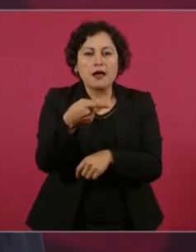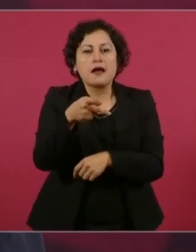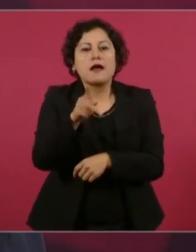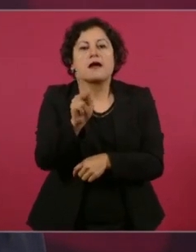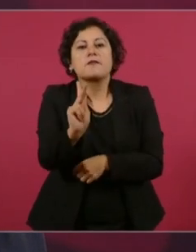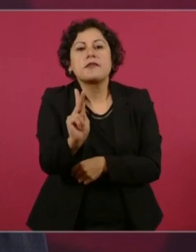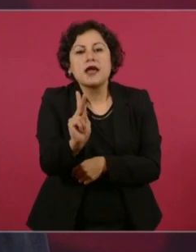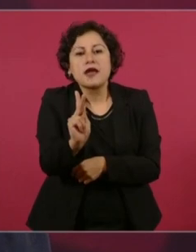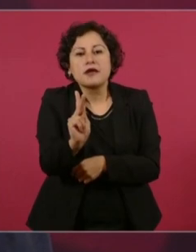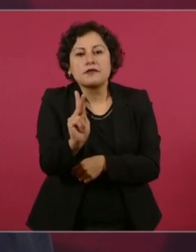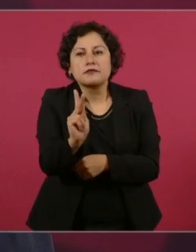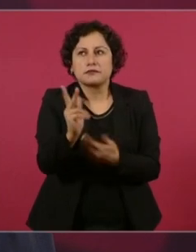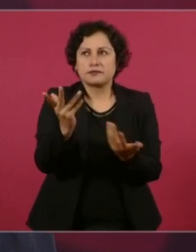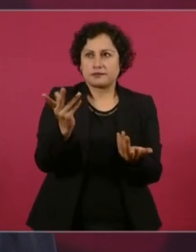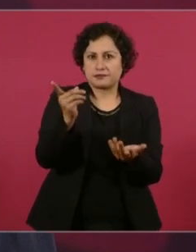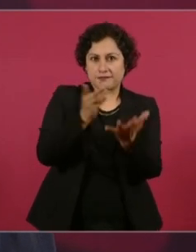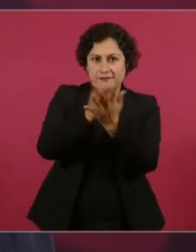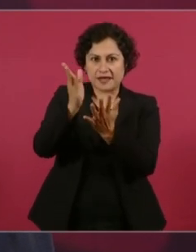de los medios.